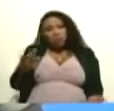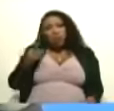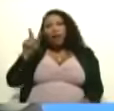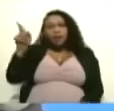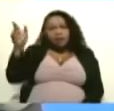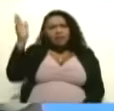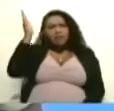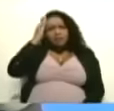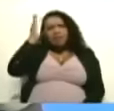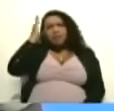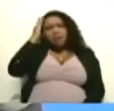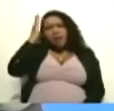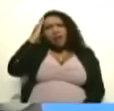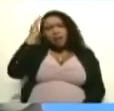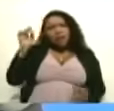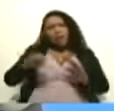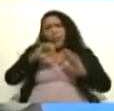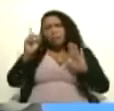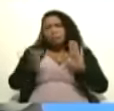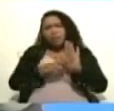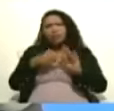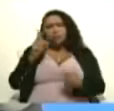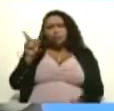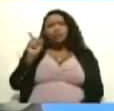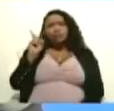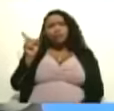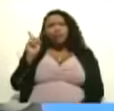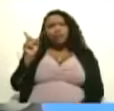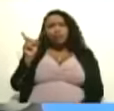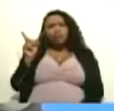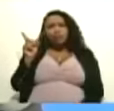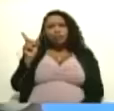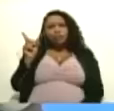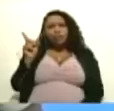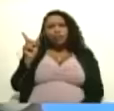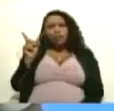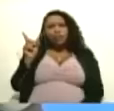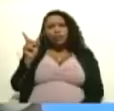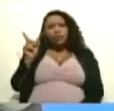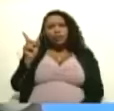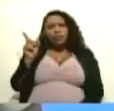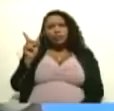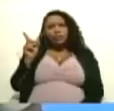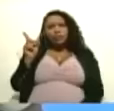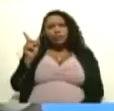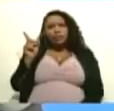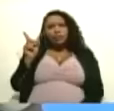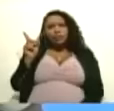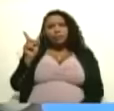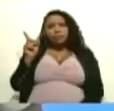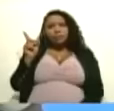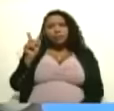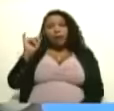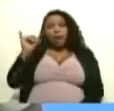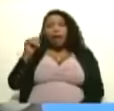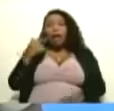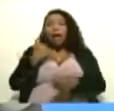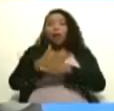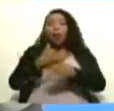sabe Él sabe en su condición de ceniza